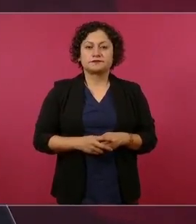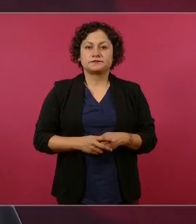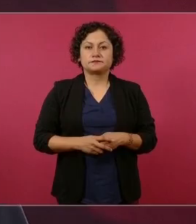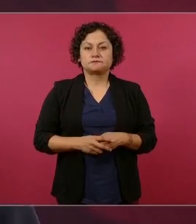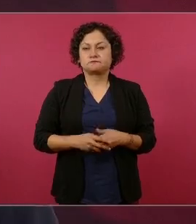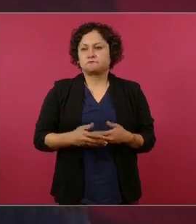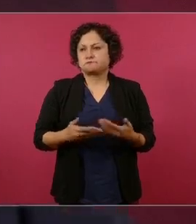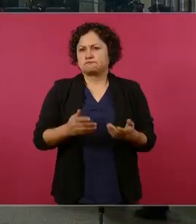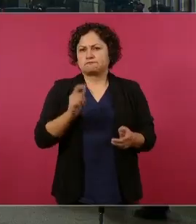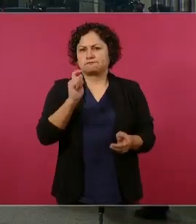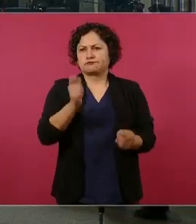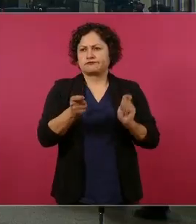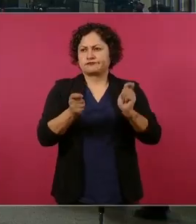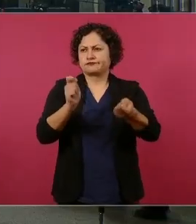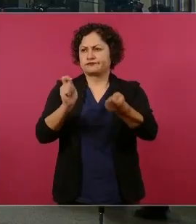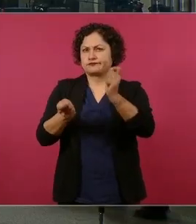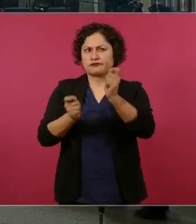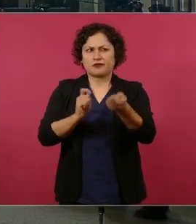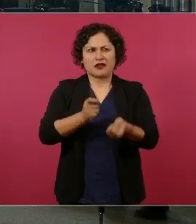conoce bastante